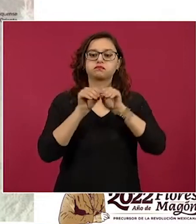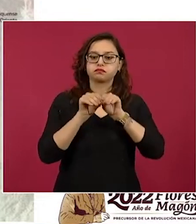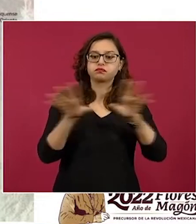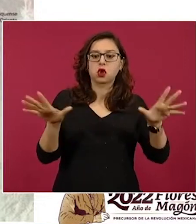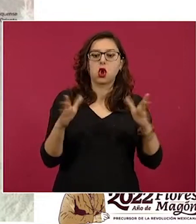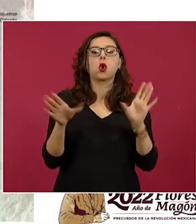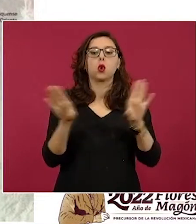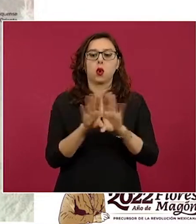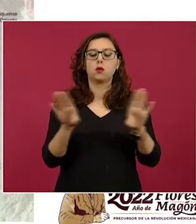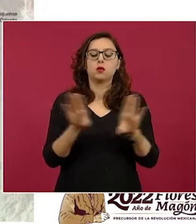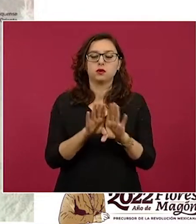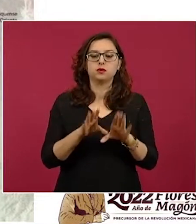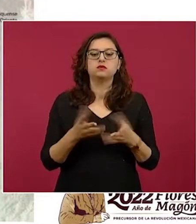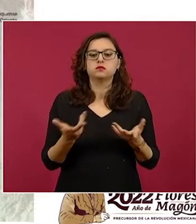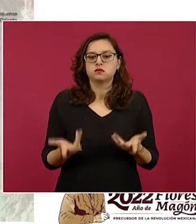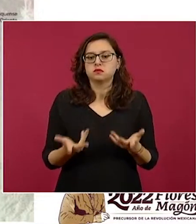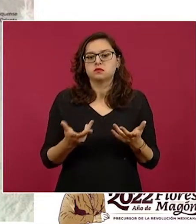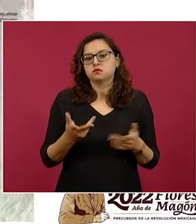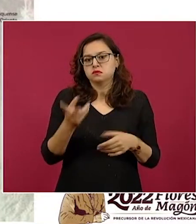correspondiente.